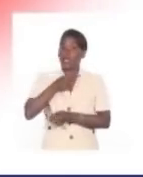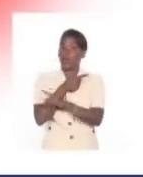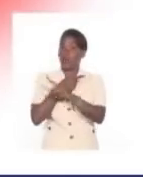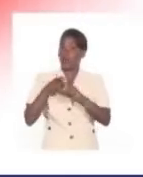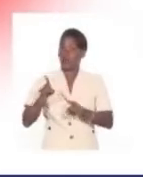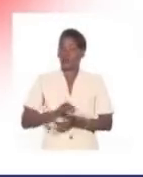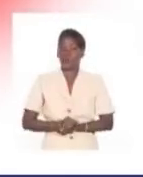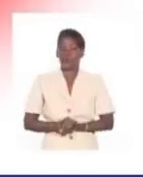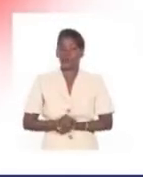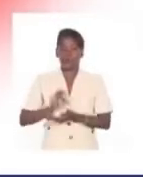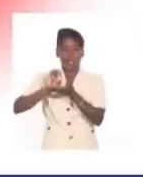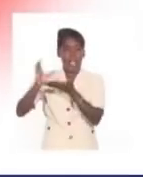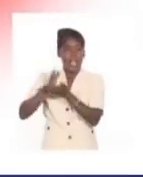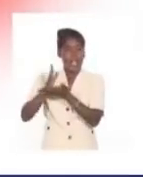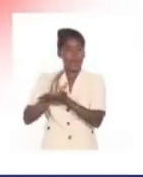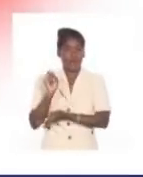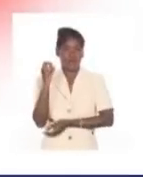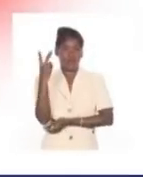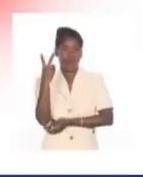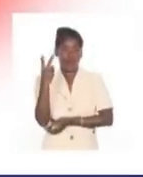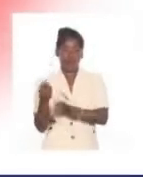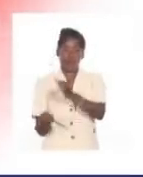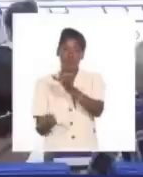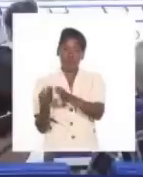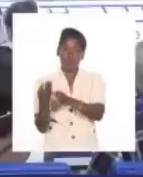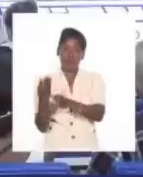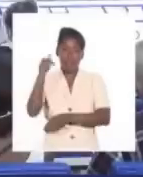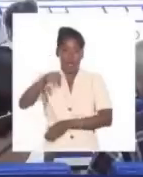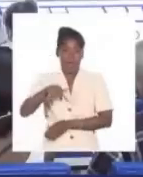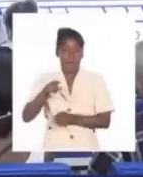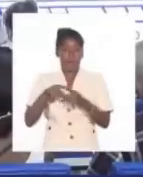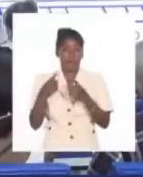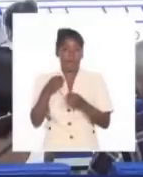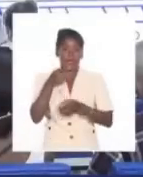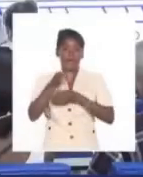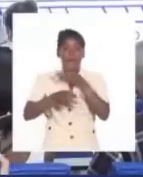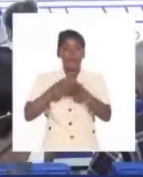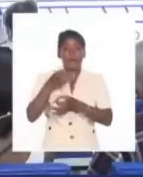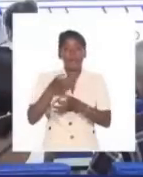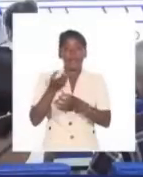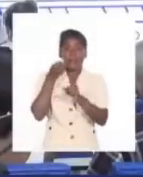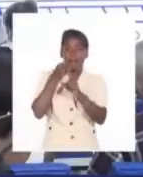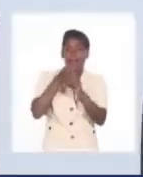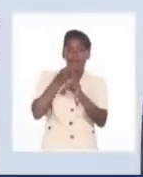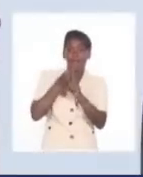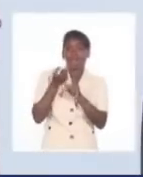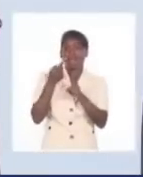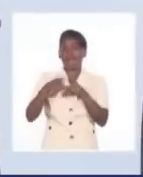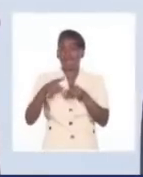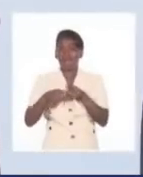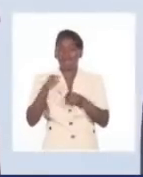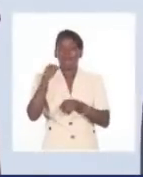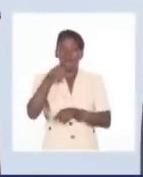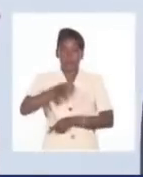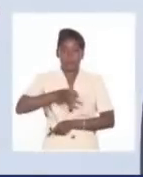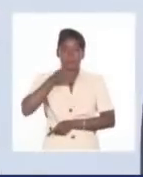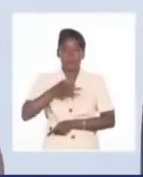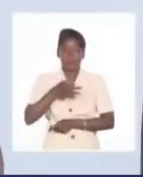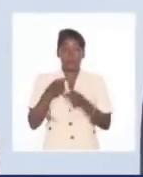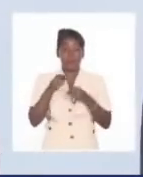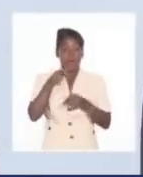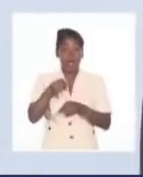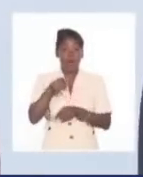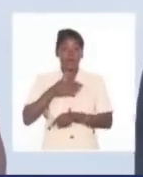de género y corresponsales de guerra cubanos por abrirse a nuevos públicos y seguir como un referente del periodismo